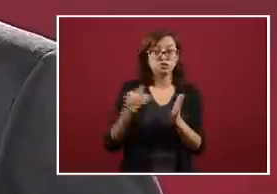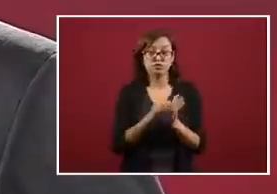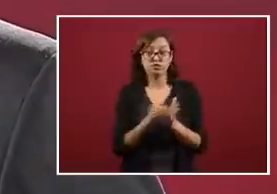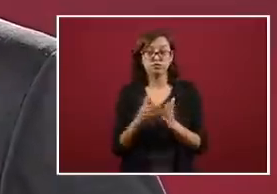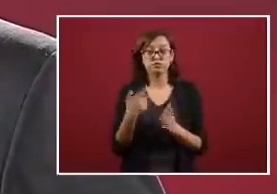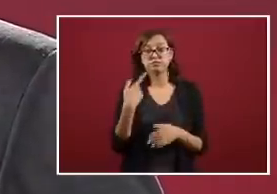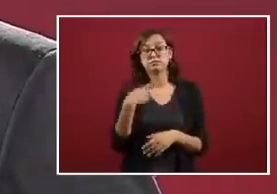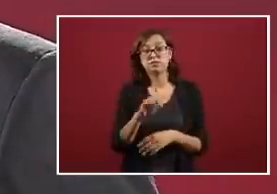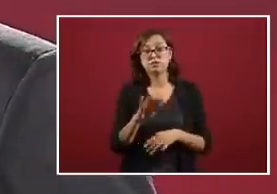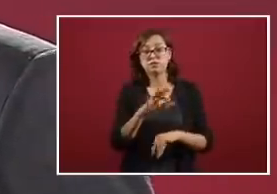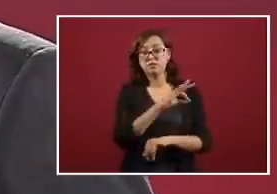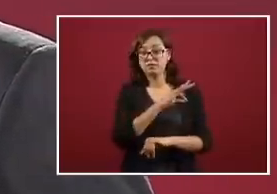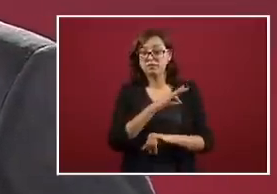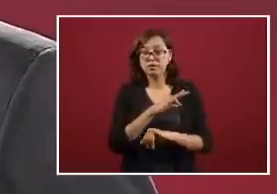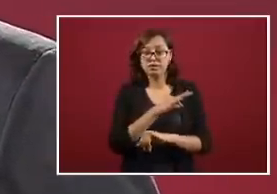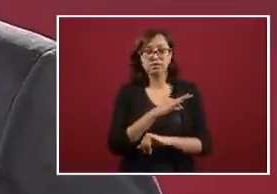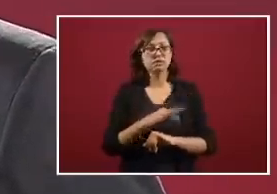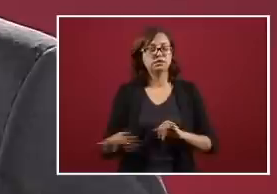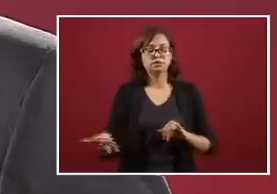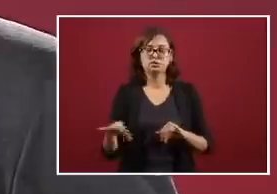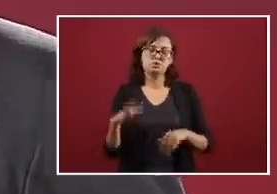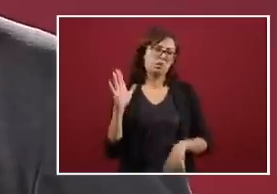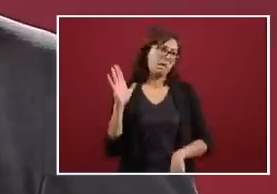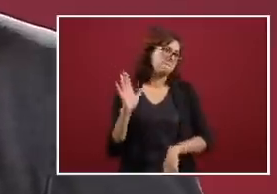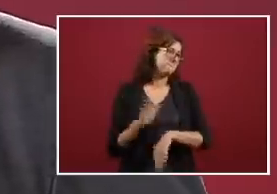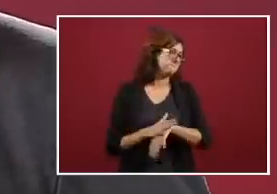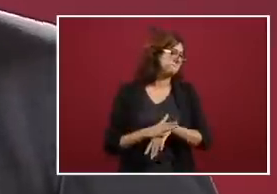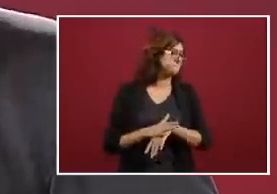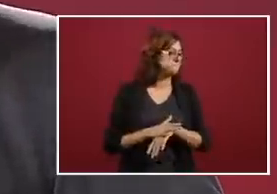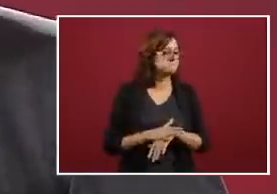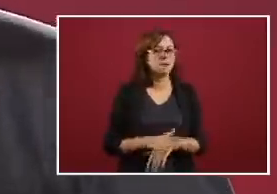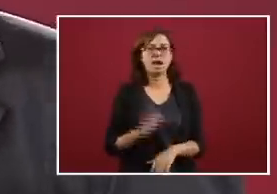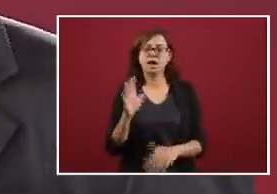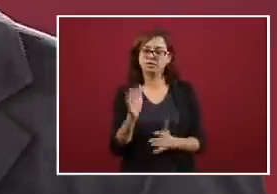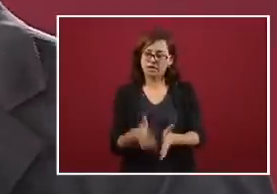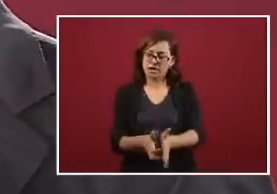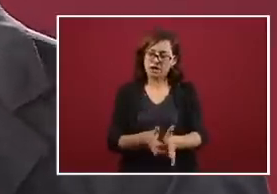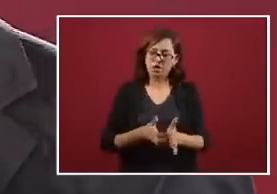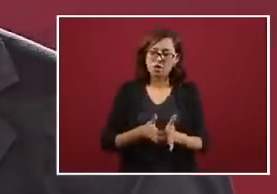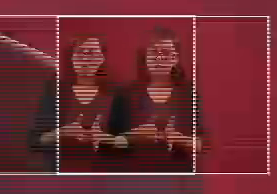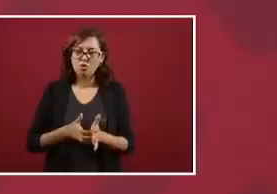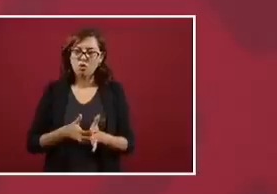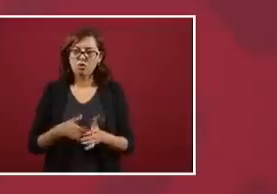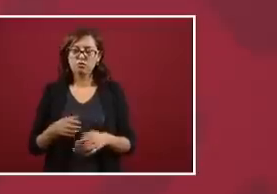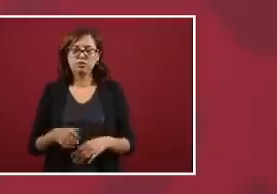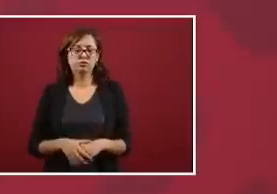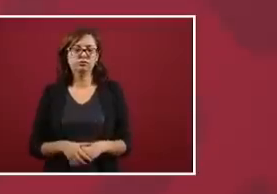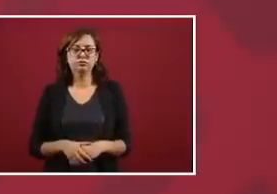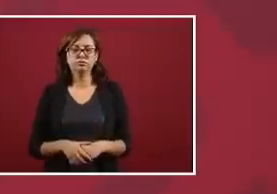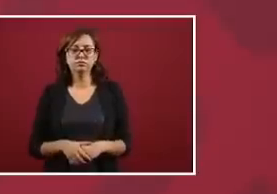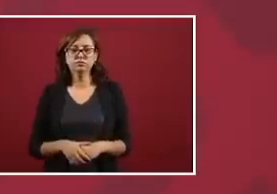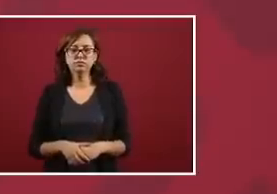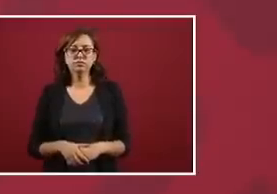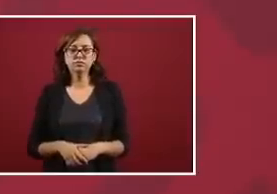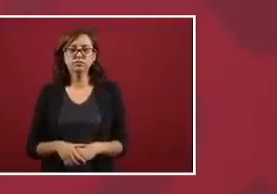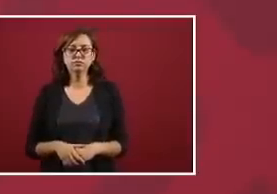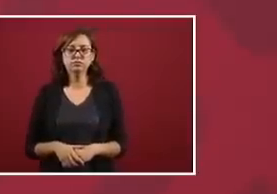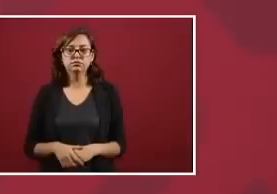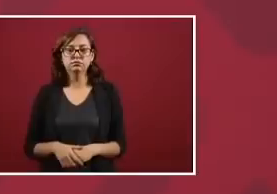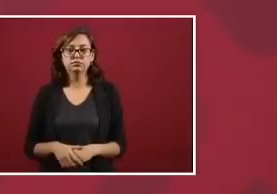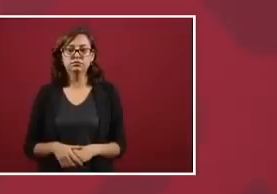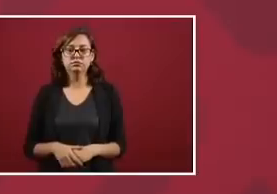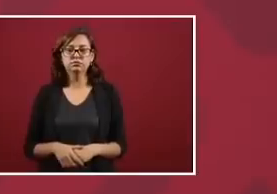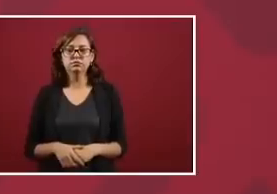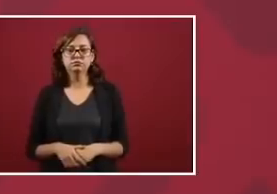final vamos a ahorrar mucho más. Y eso, si se cumplía